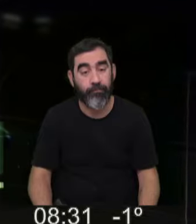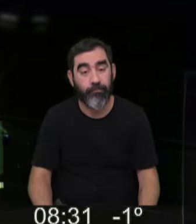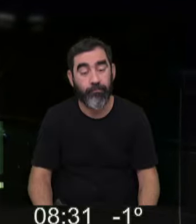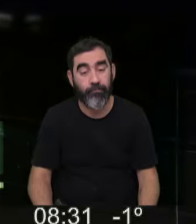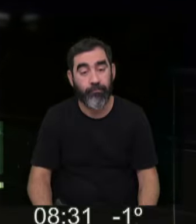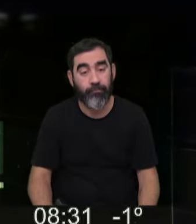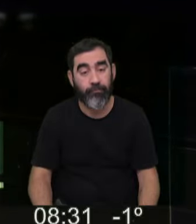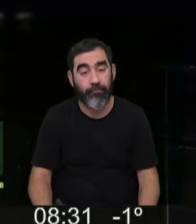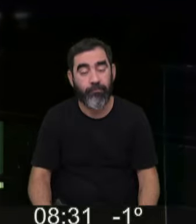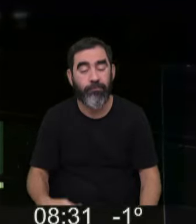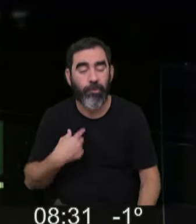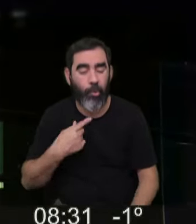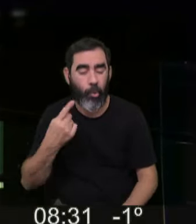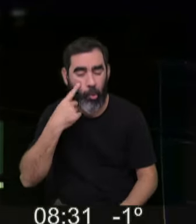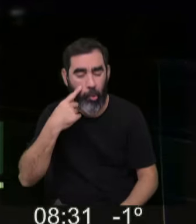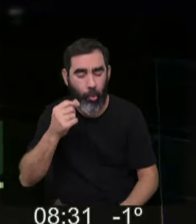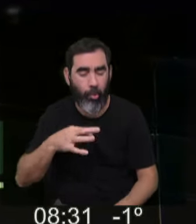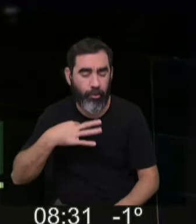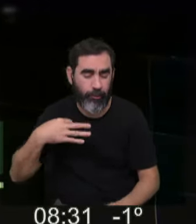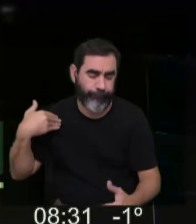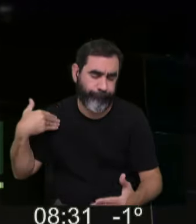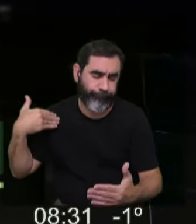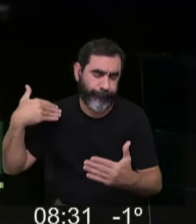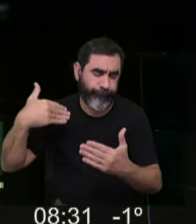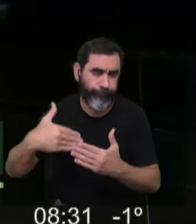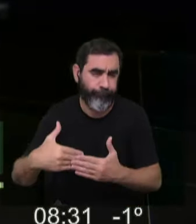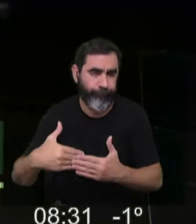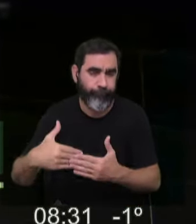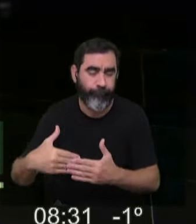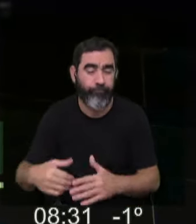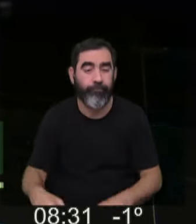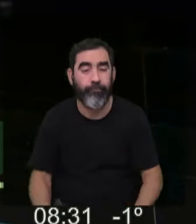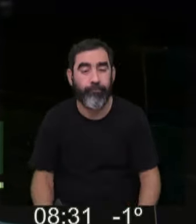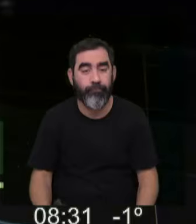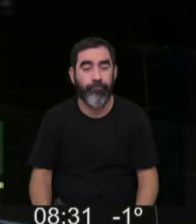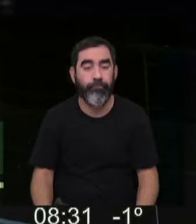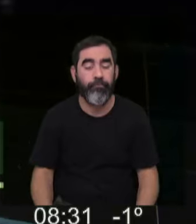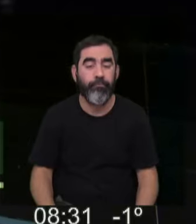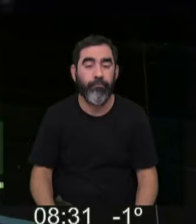he seguido toda su carrera, hemos estado muy cerca toda la vida,